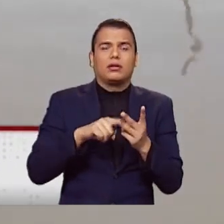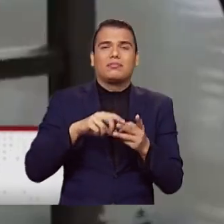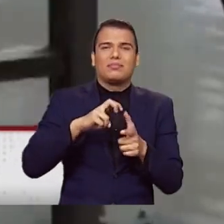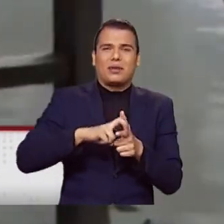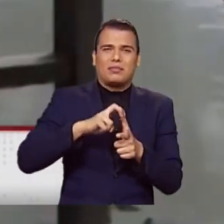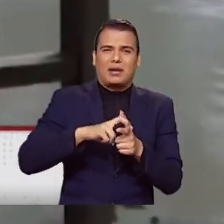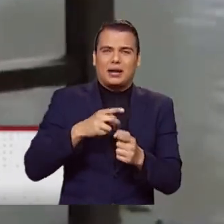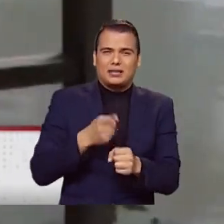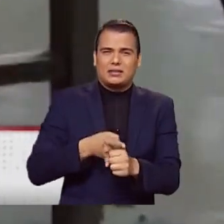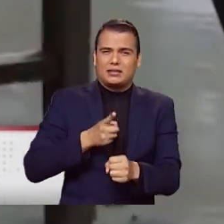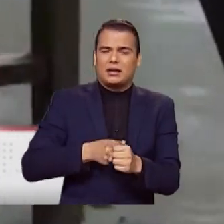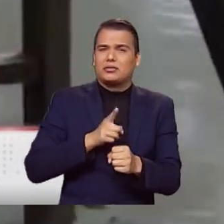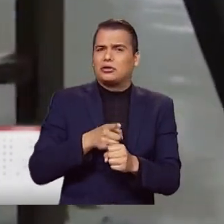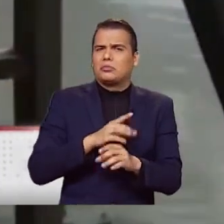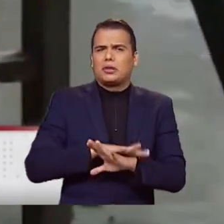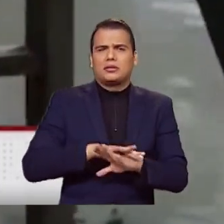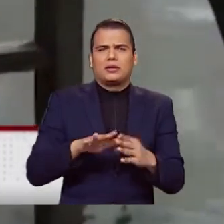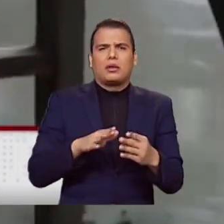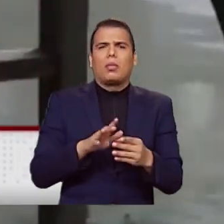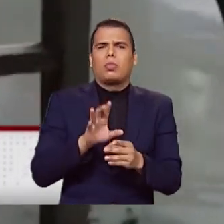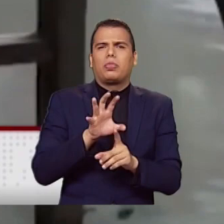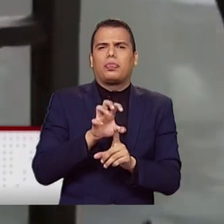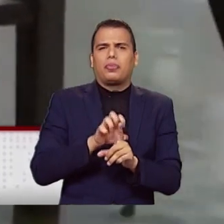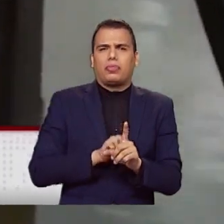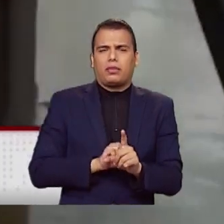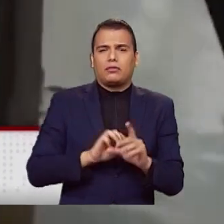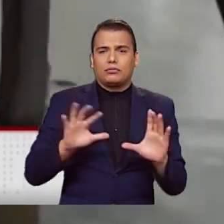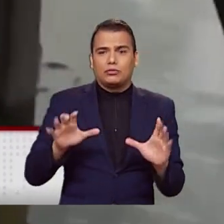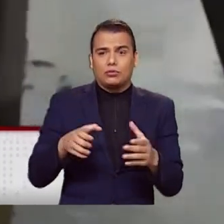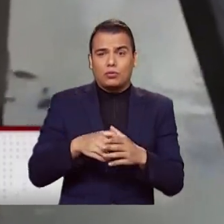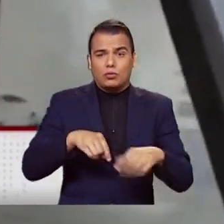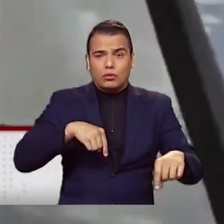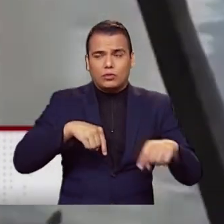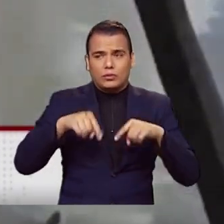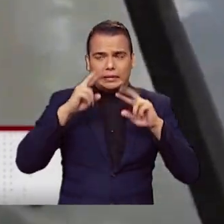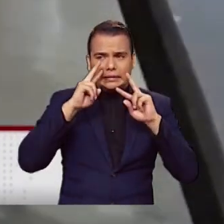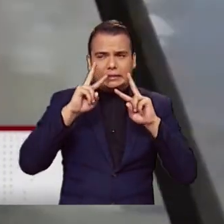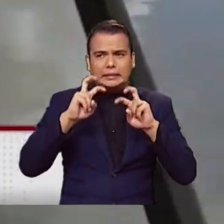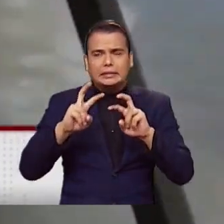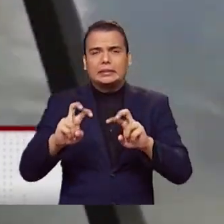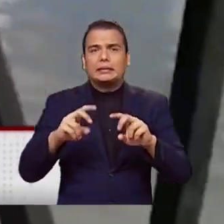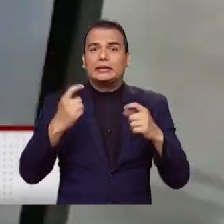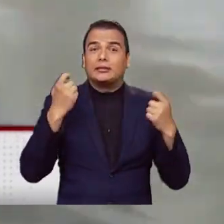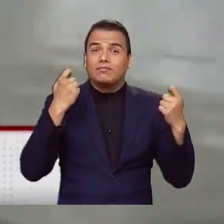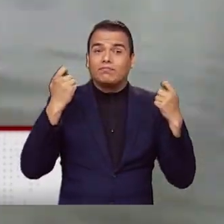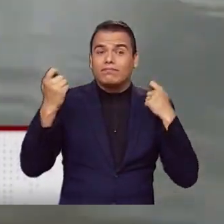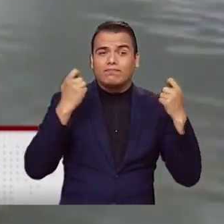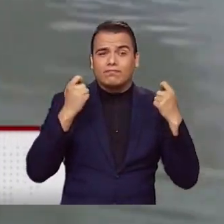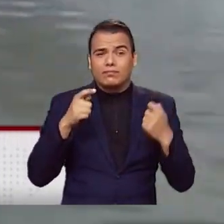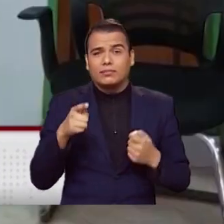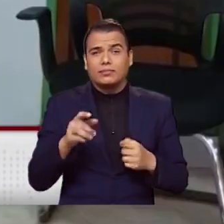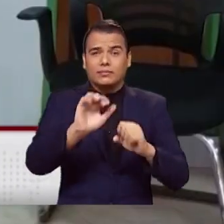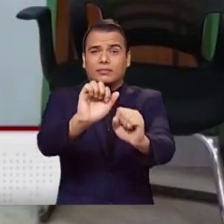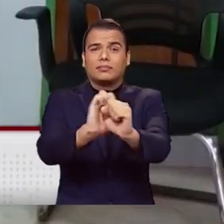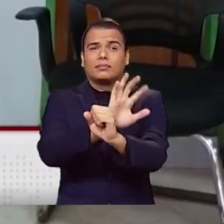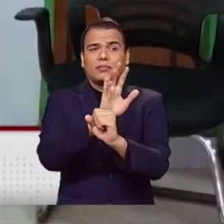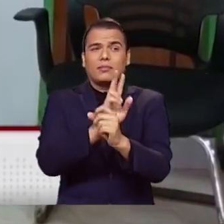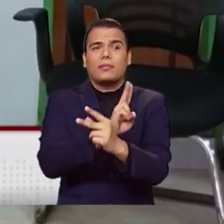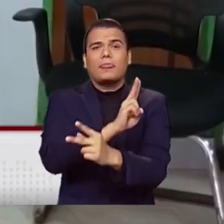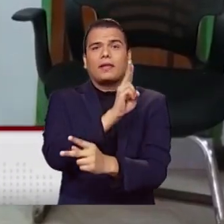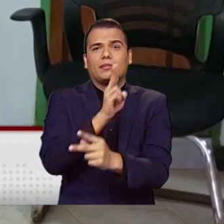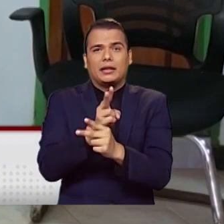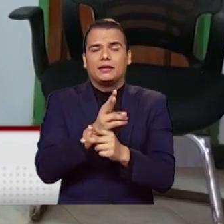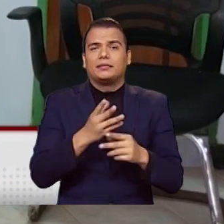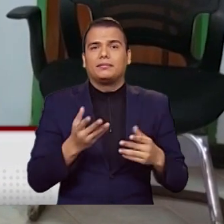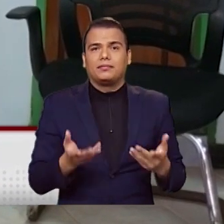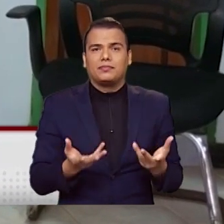mucho. Las autoridades están en la alerta máxima. A la amenaza del COVID se une este invierno. Es por esto que clamamos al